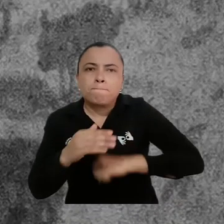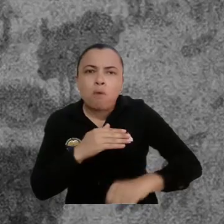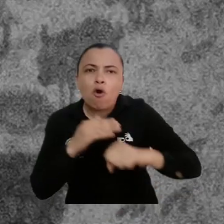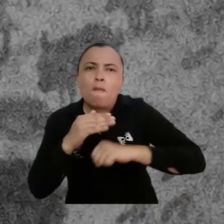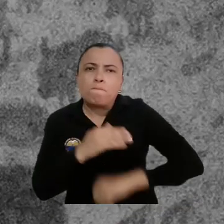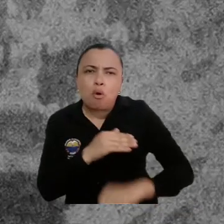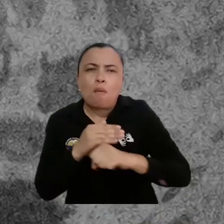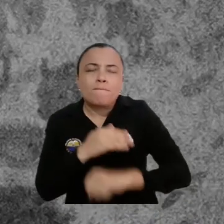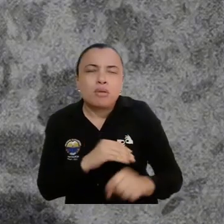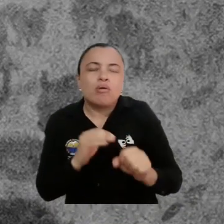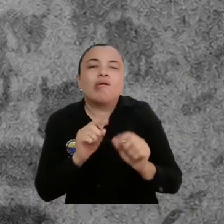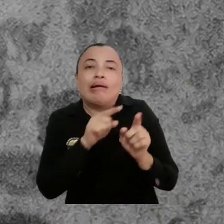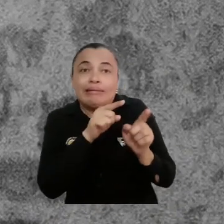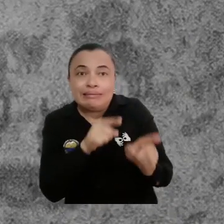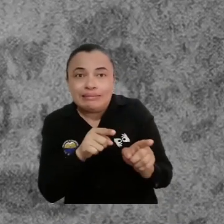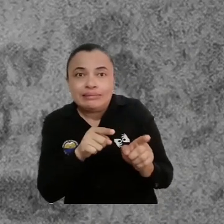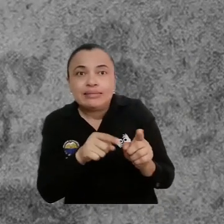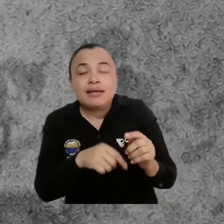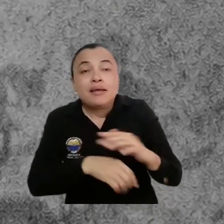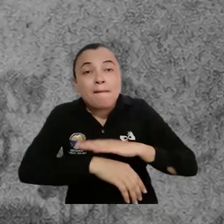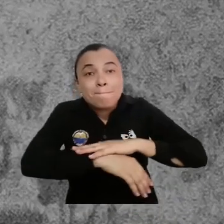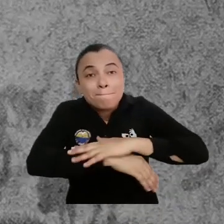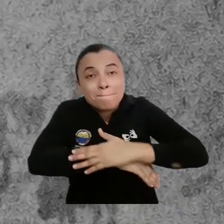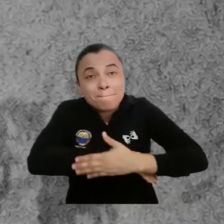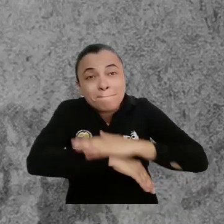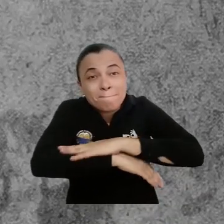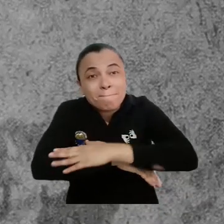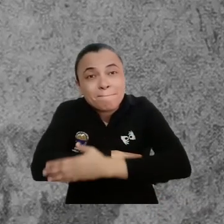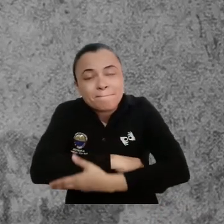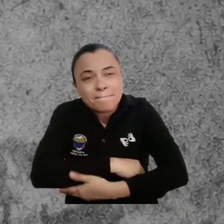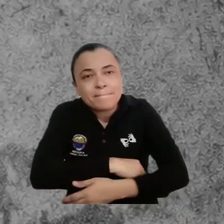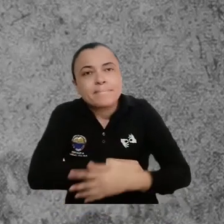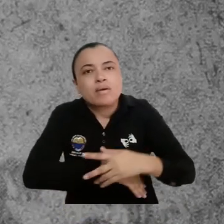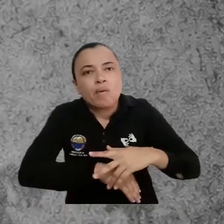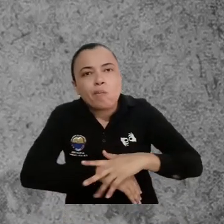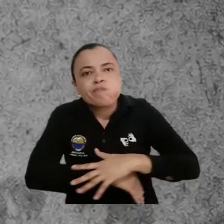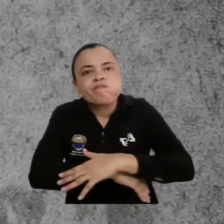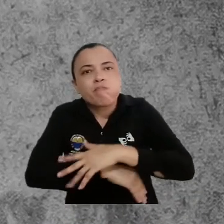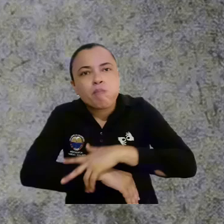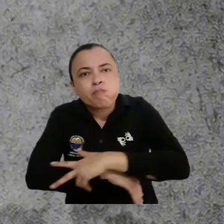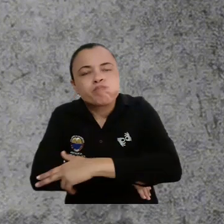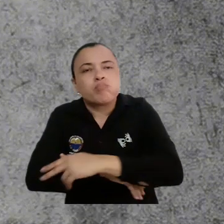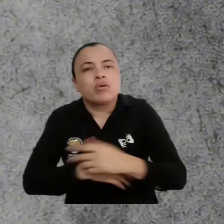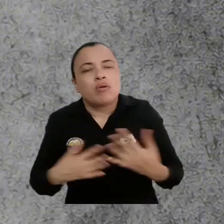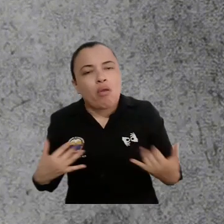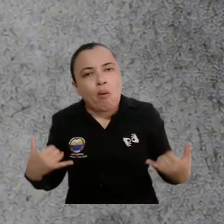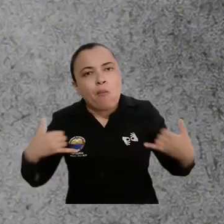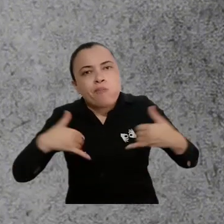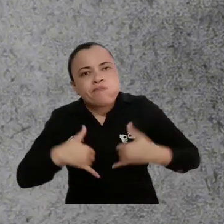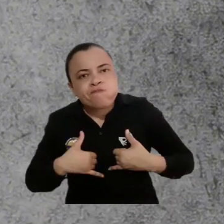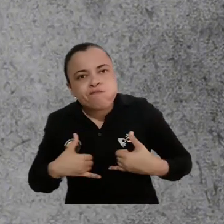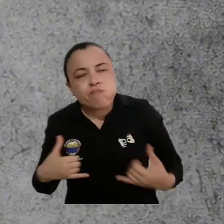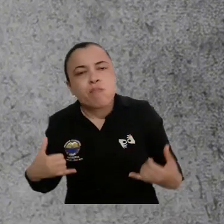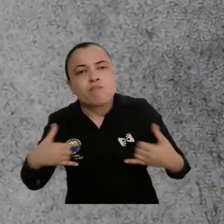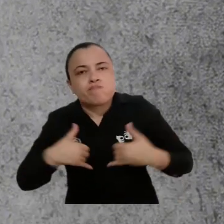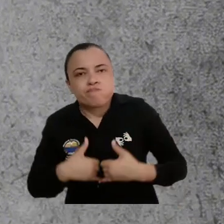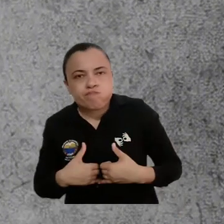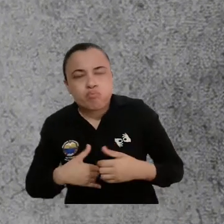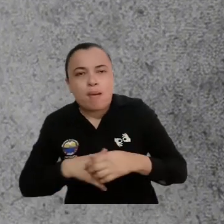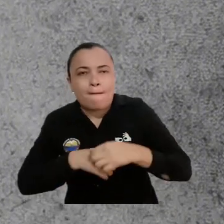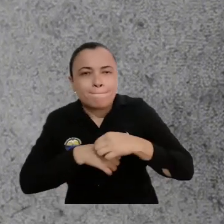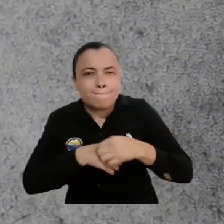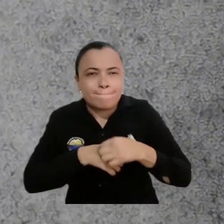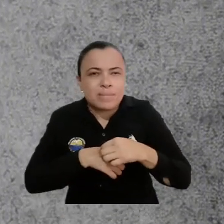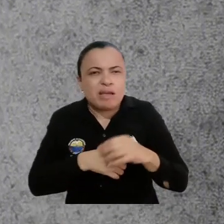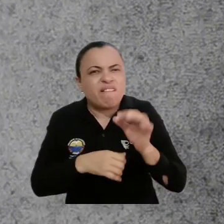o las hacían vaina porque en la pielecita esa que tenían para hacer unos abrigos, una cosa como una super